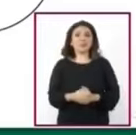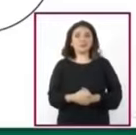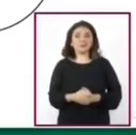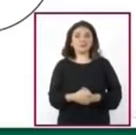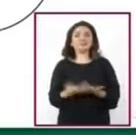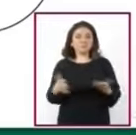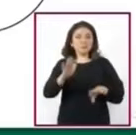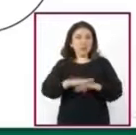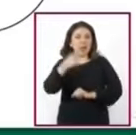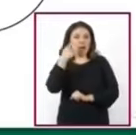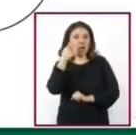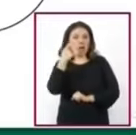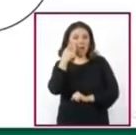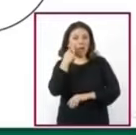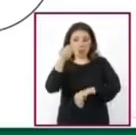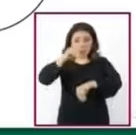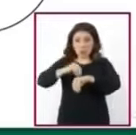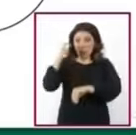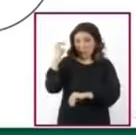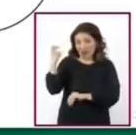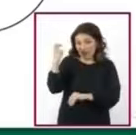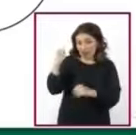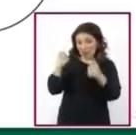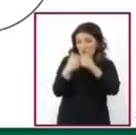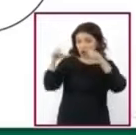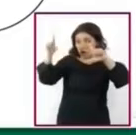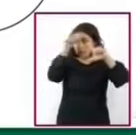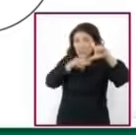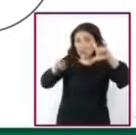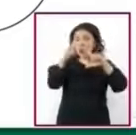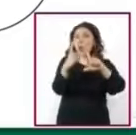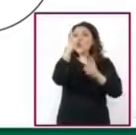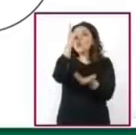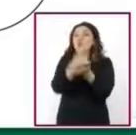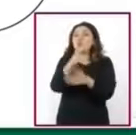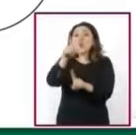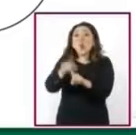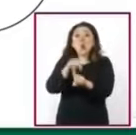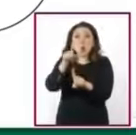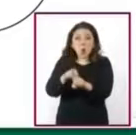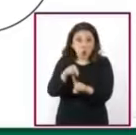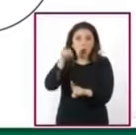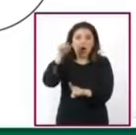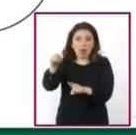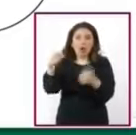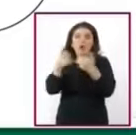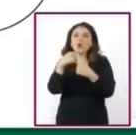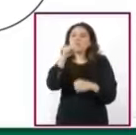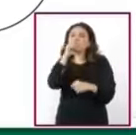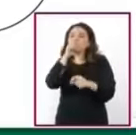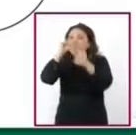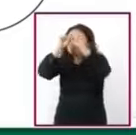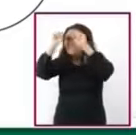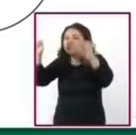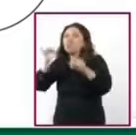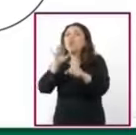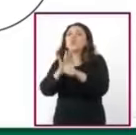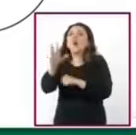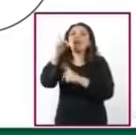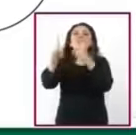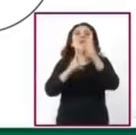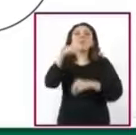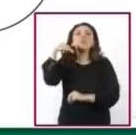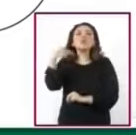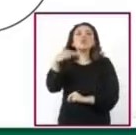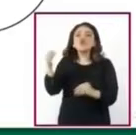44.4%. Normalmente se rellena este sector del círculo de un solo color y se etiqueta con el deporte que